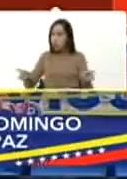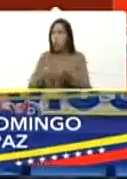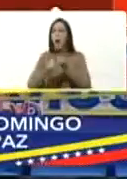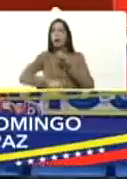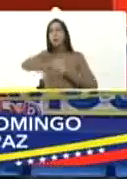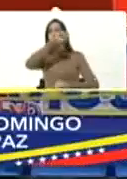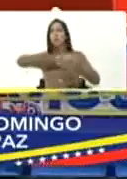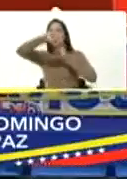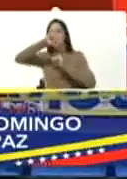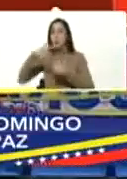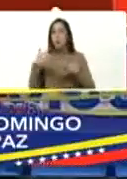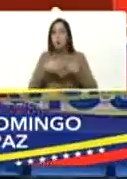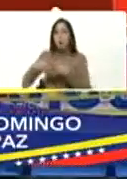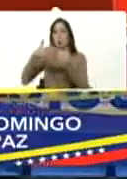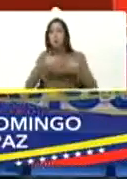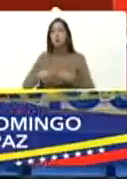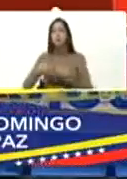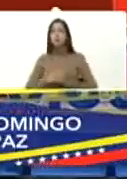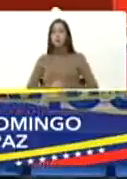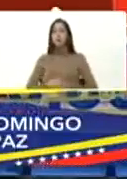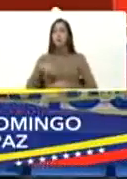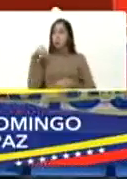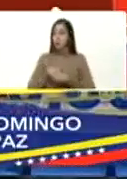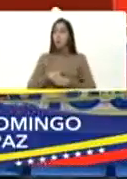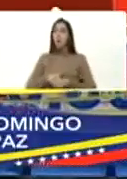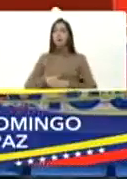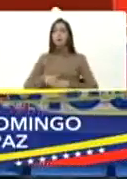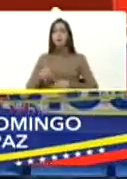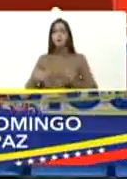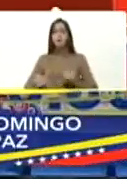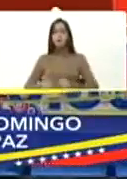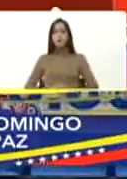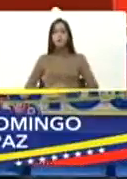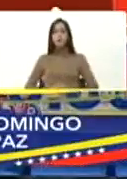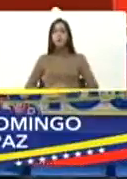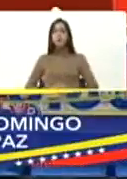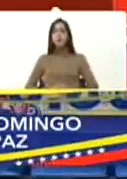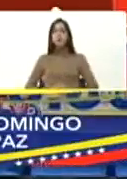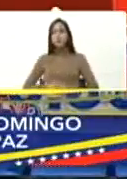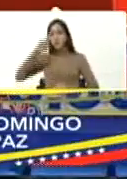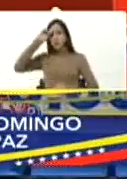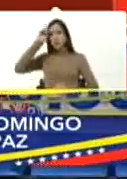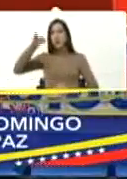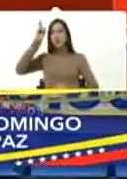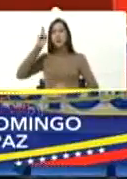el imperialismo norteamericano. A votar contra el imperio yanqui. Que respeten.